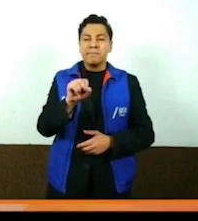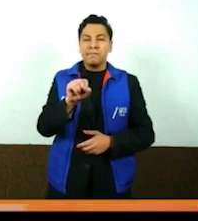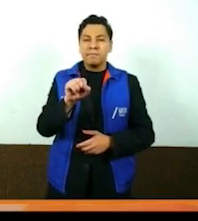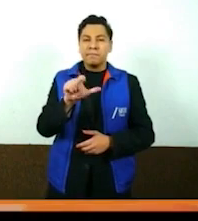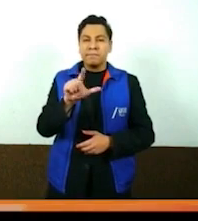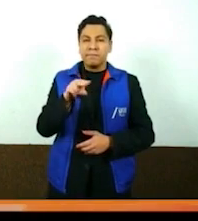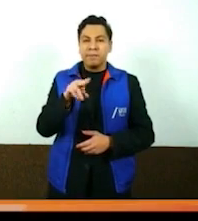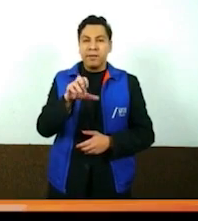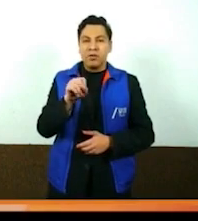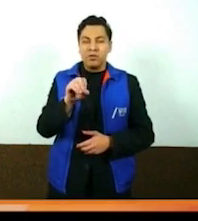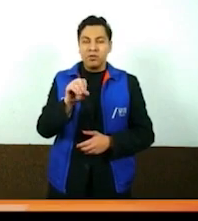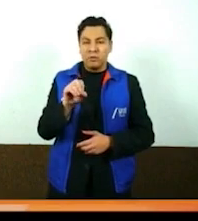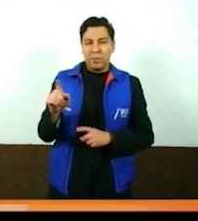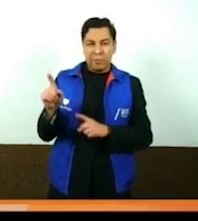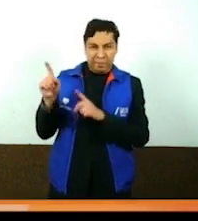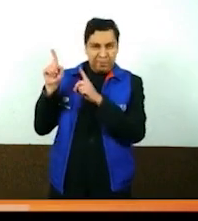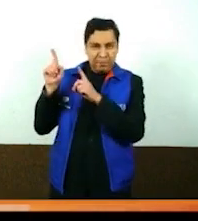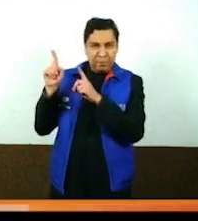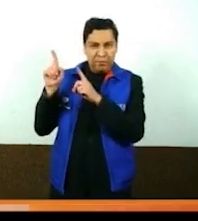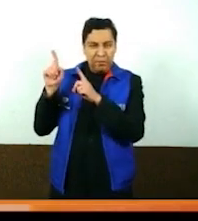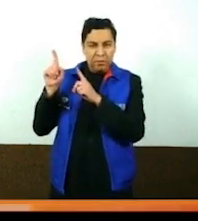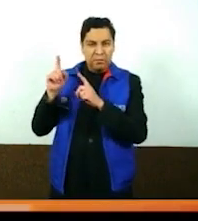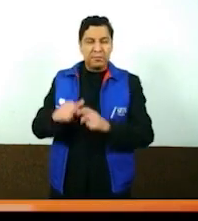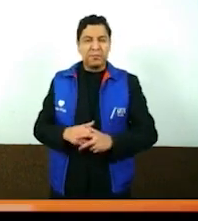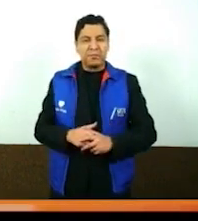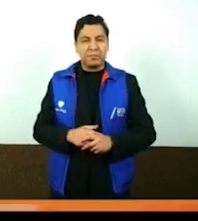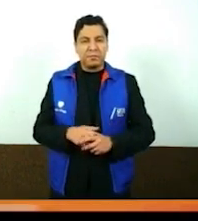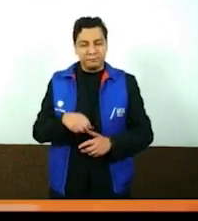Luis Alonso Martínez Ábalos,